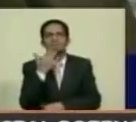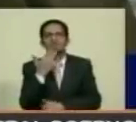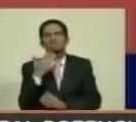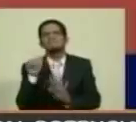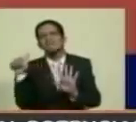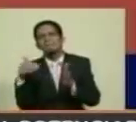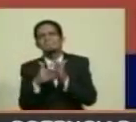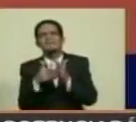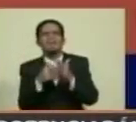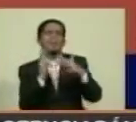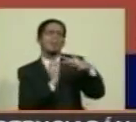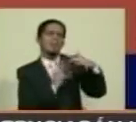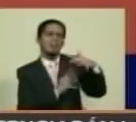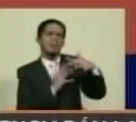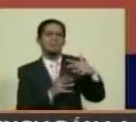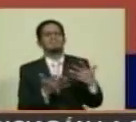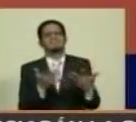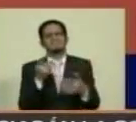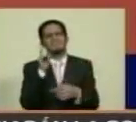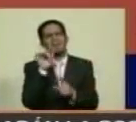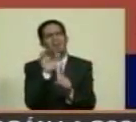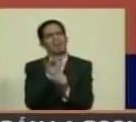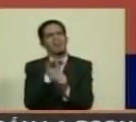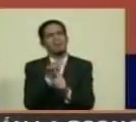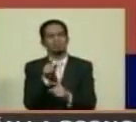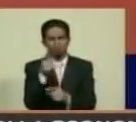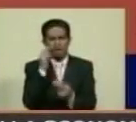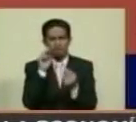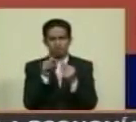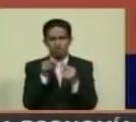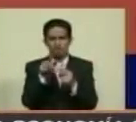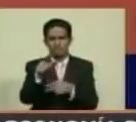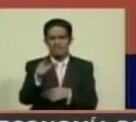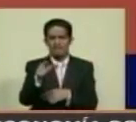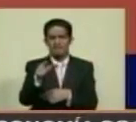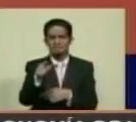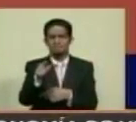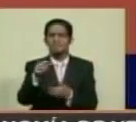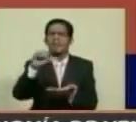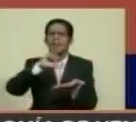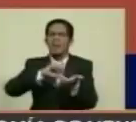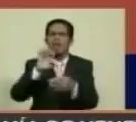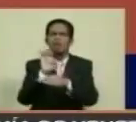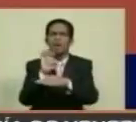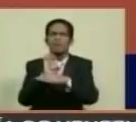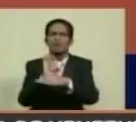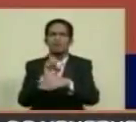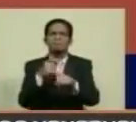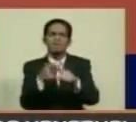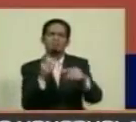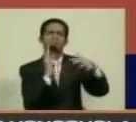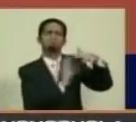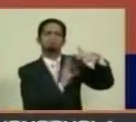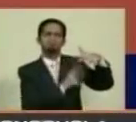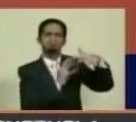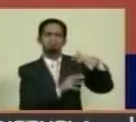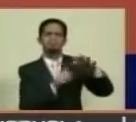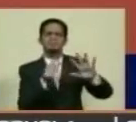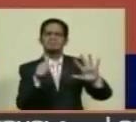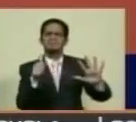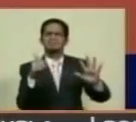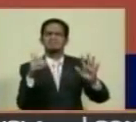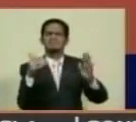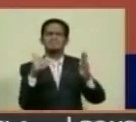Mire, Oscar, no sé si usted conoce Quito. Quito es una ciudad muy linda. Pero si entraran 6.000 venezolanos diariamente en autobuses a